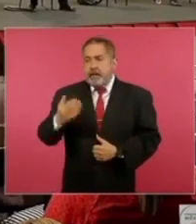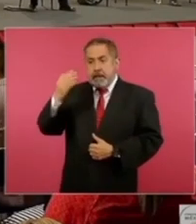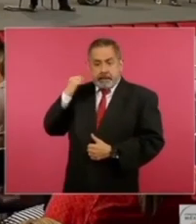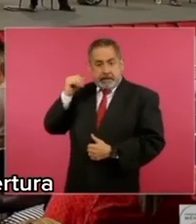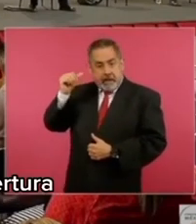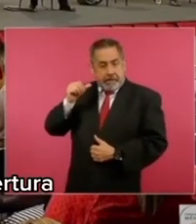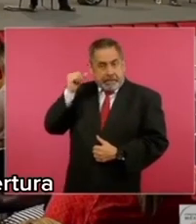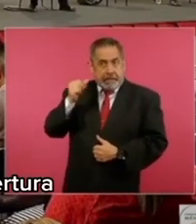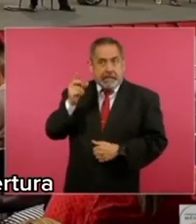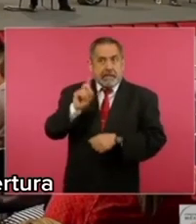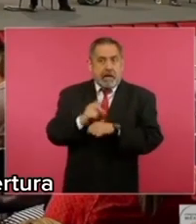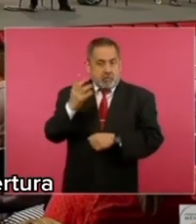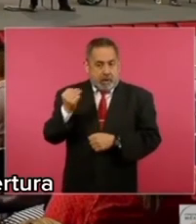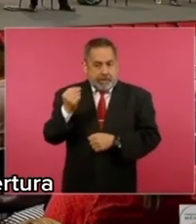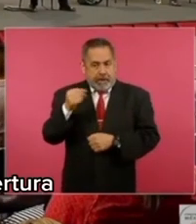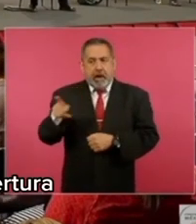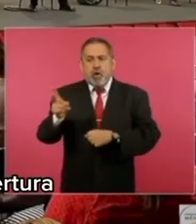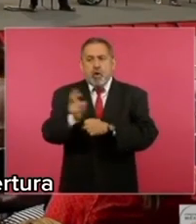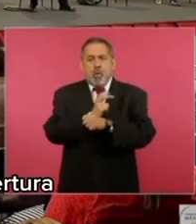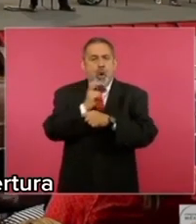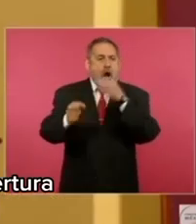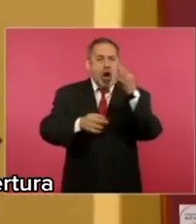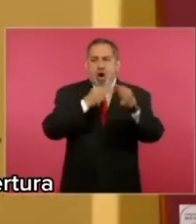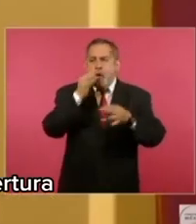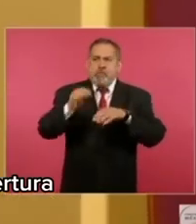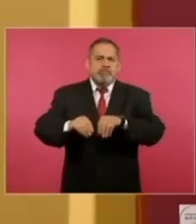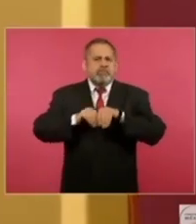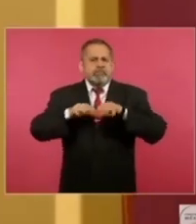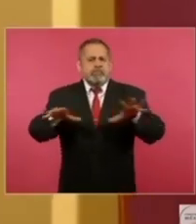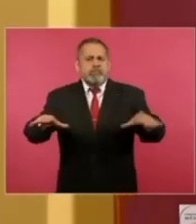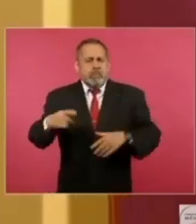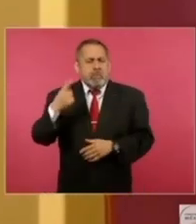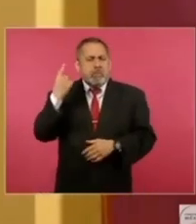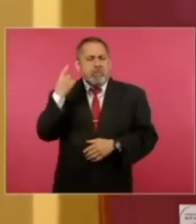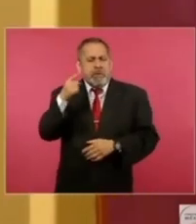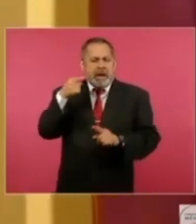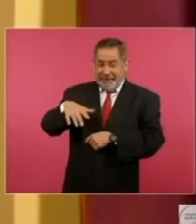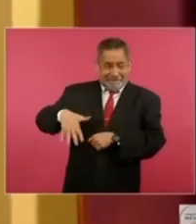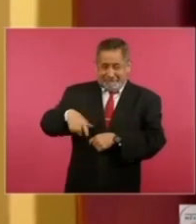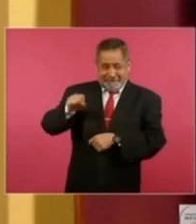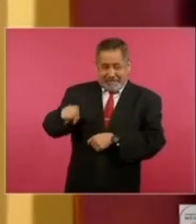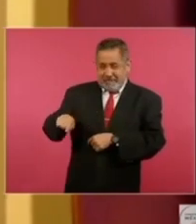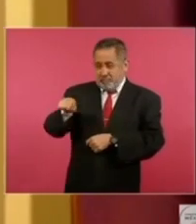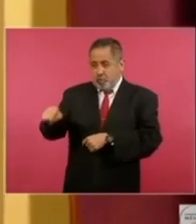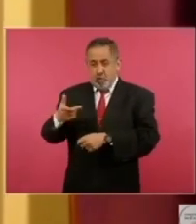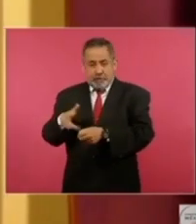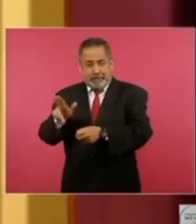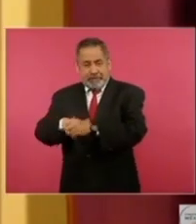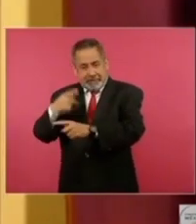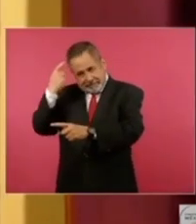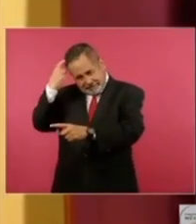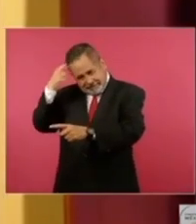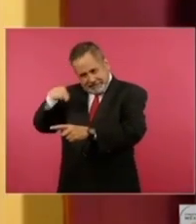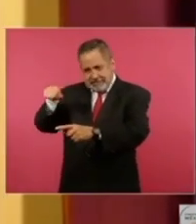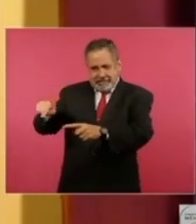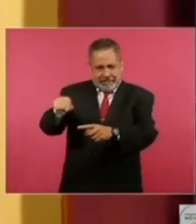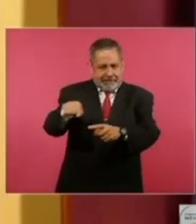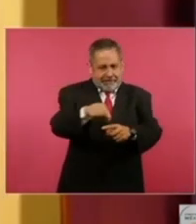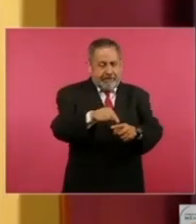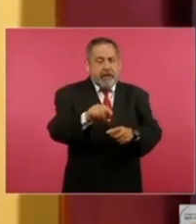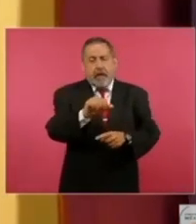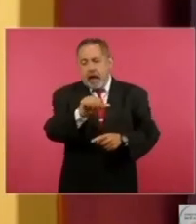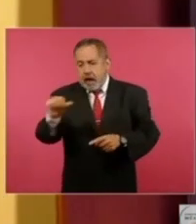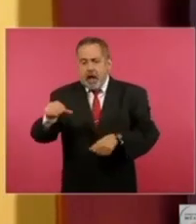99% lanzamos una convocatoria para la cobertura en estos centros de salud de médicas y